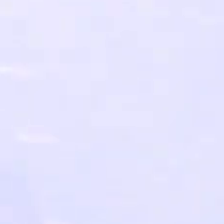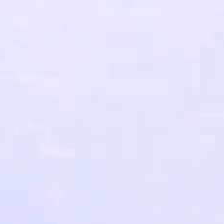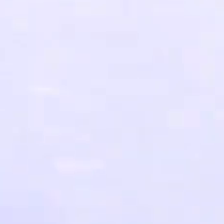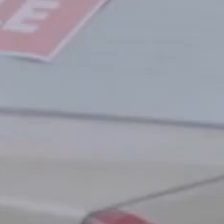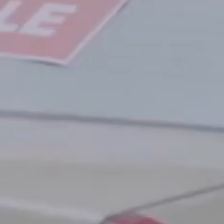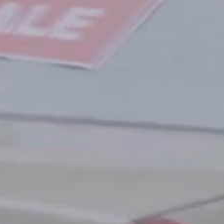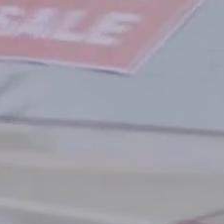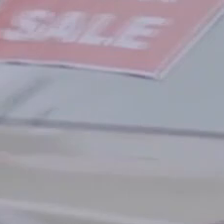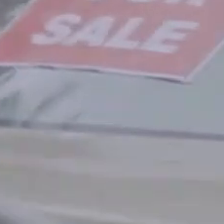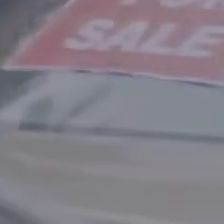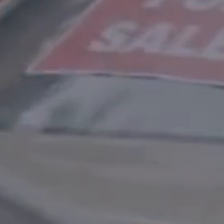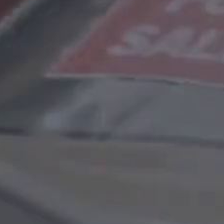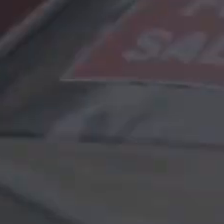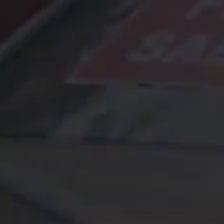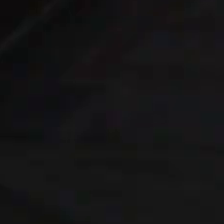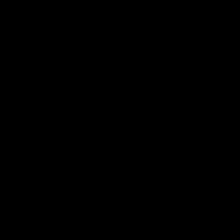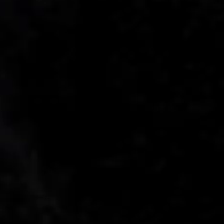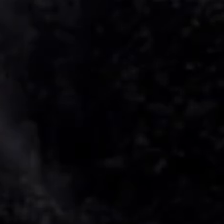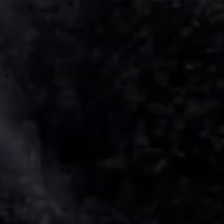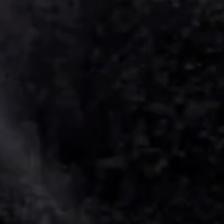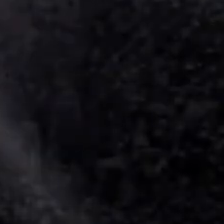Una película que nos hará reflexionar.